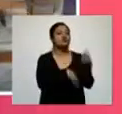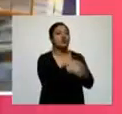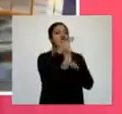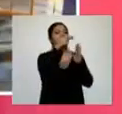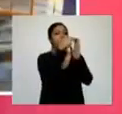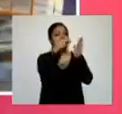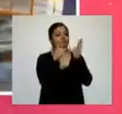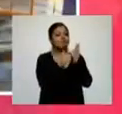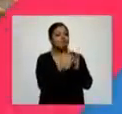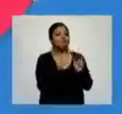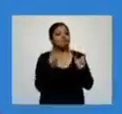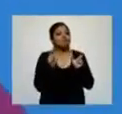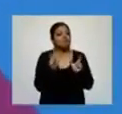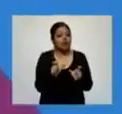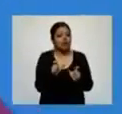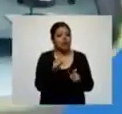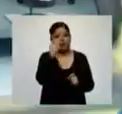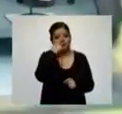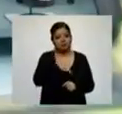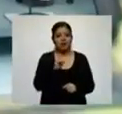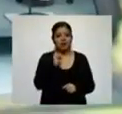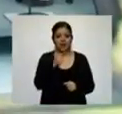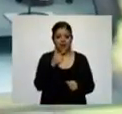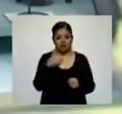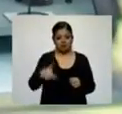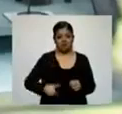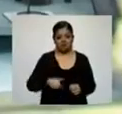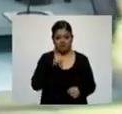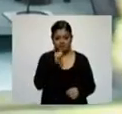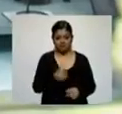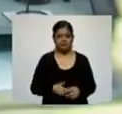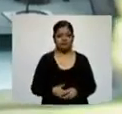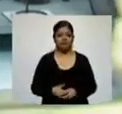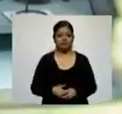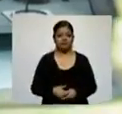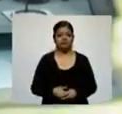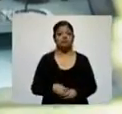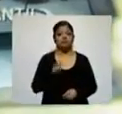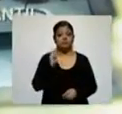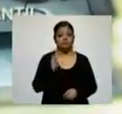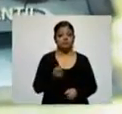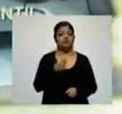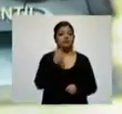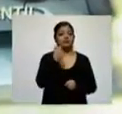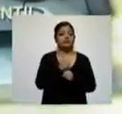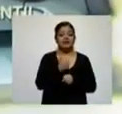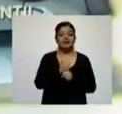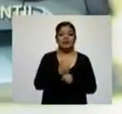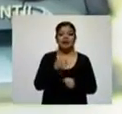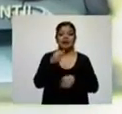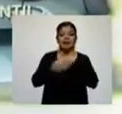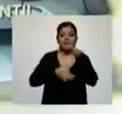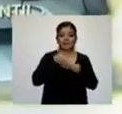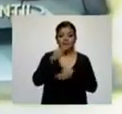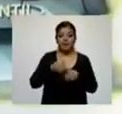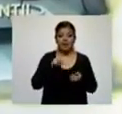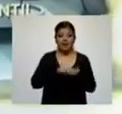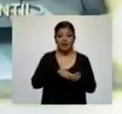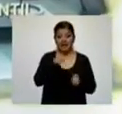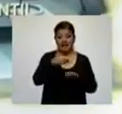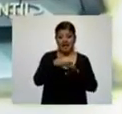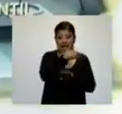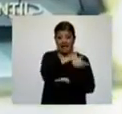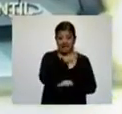de seguridad vial! Sexta campaña de seguridad infantil Abrisud Ibérica. Antes de darte un